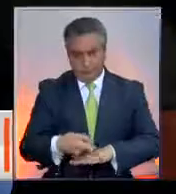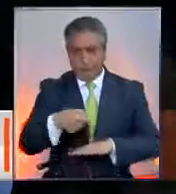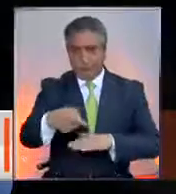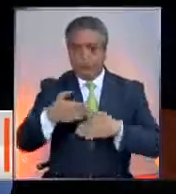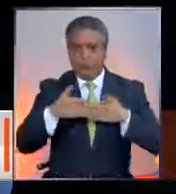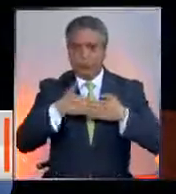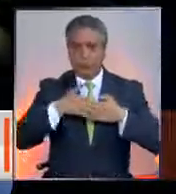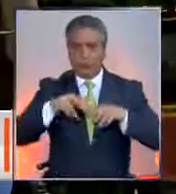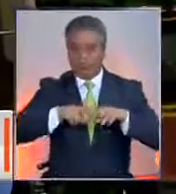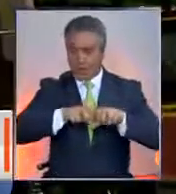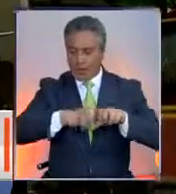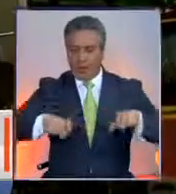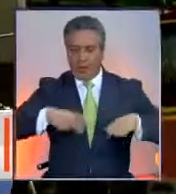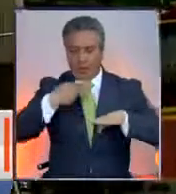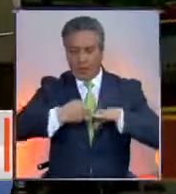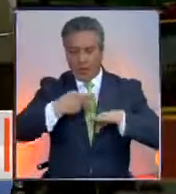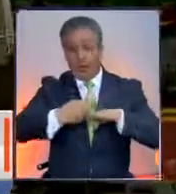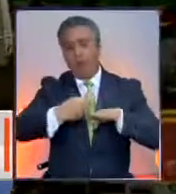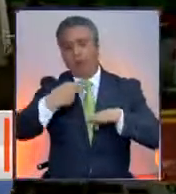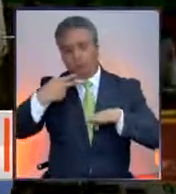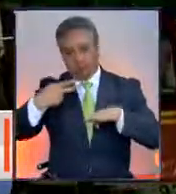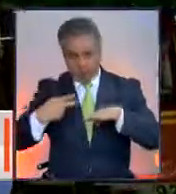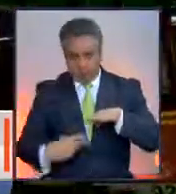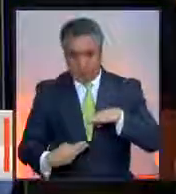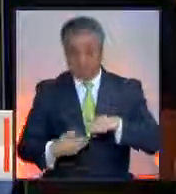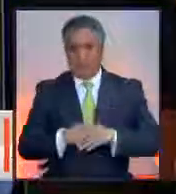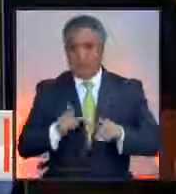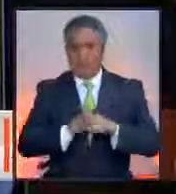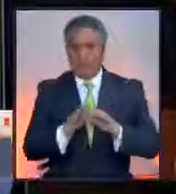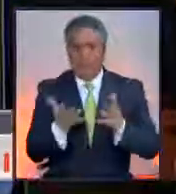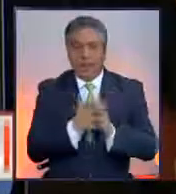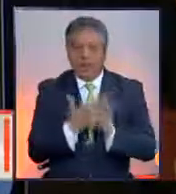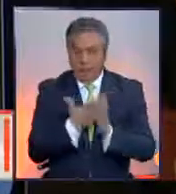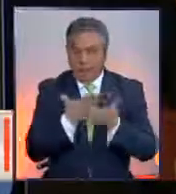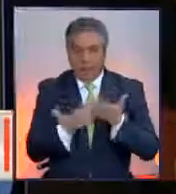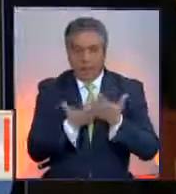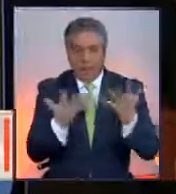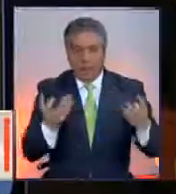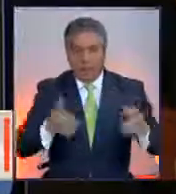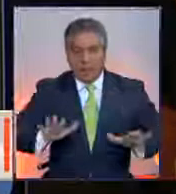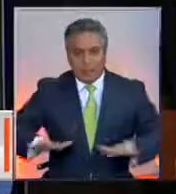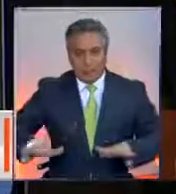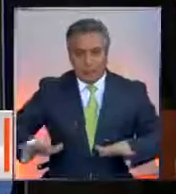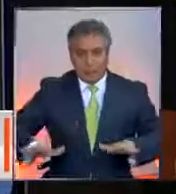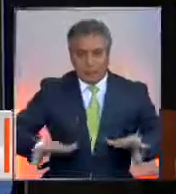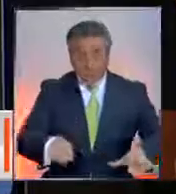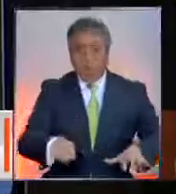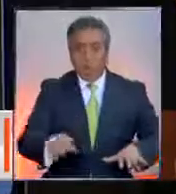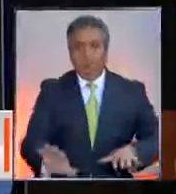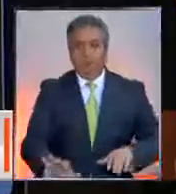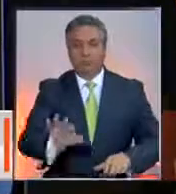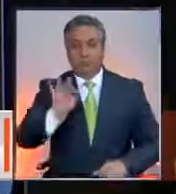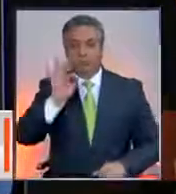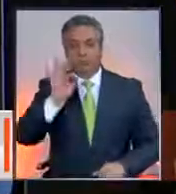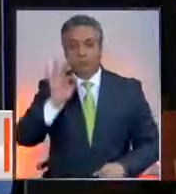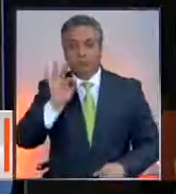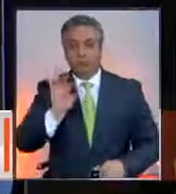unas bancas. Por tacto nosotros encontramos a la persona y en algunos momentos